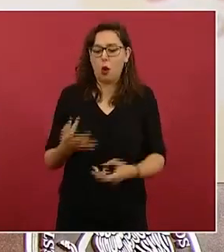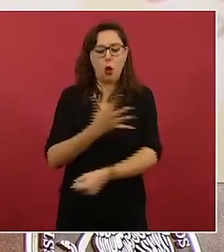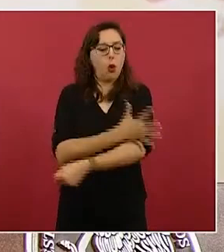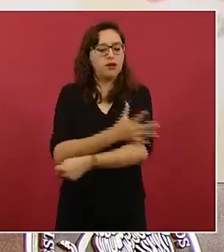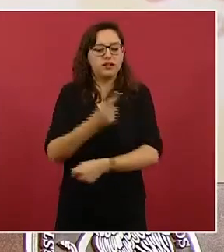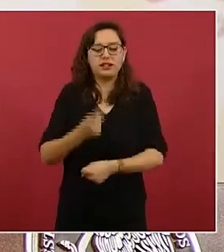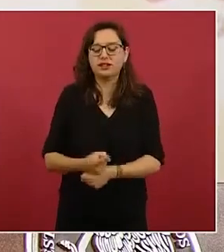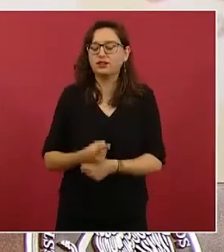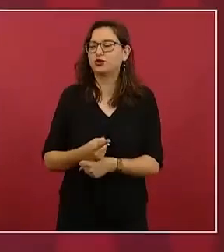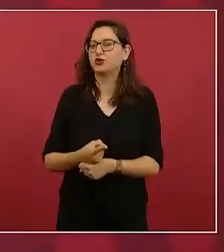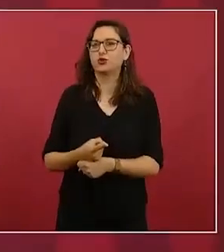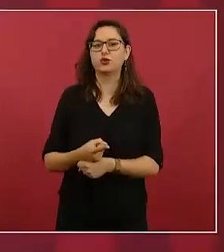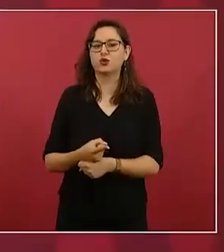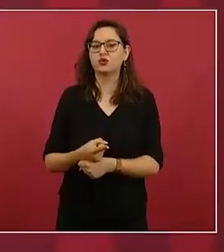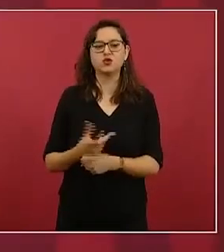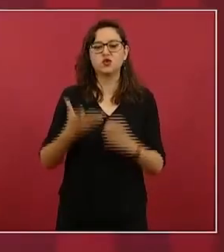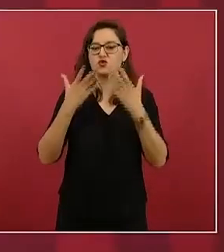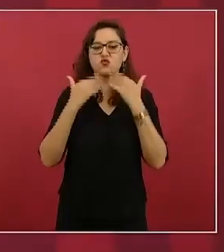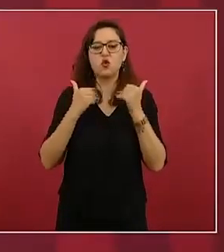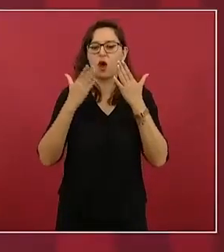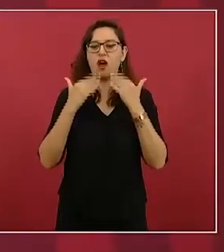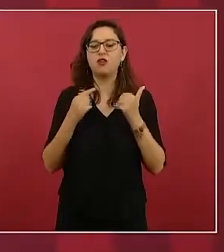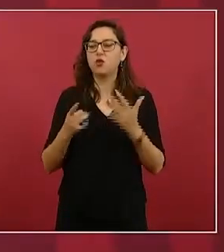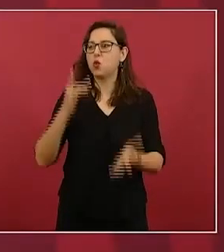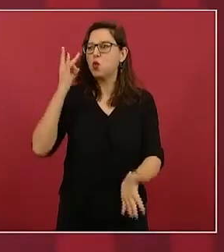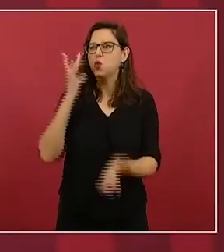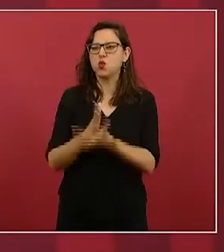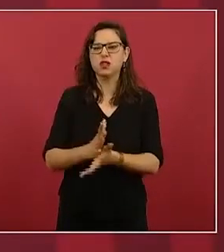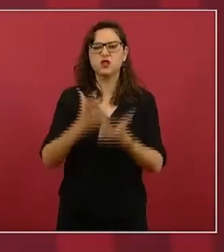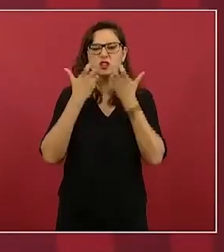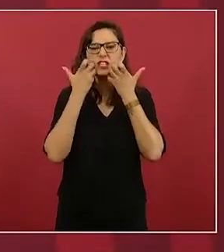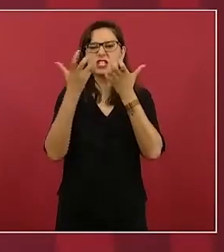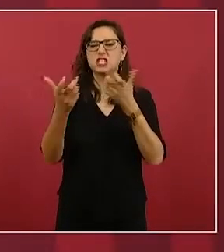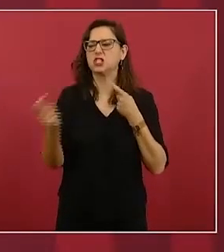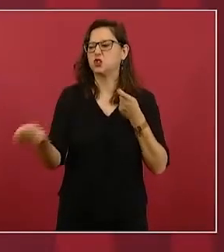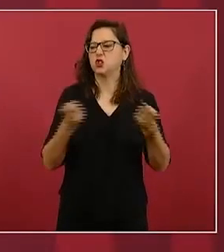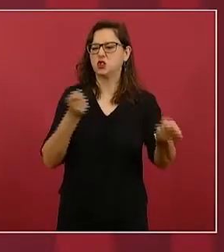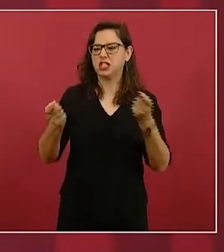cuando es la lucha del poder por el poder,